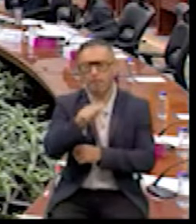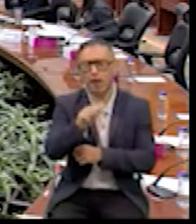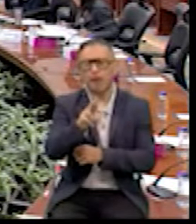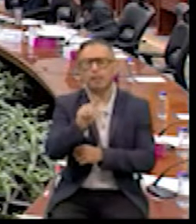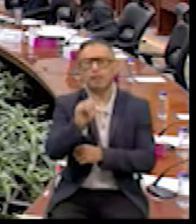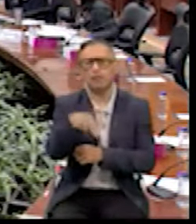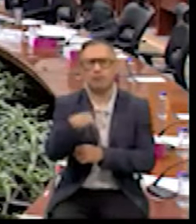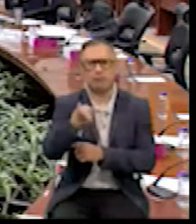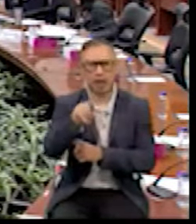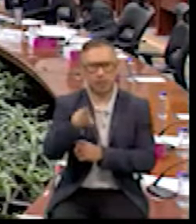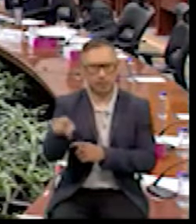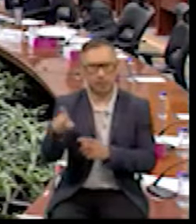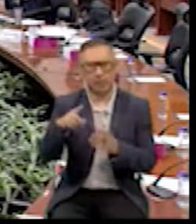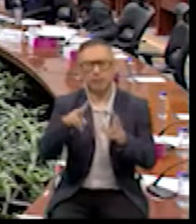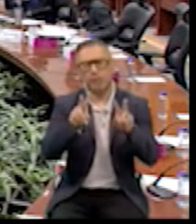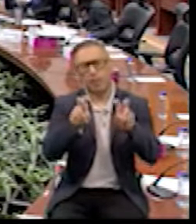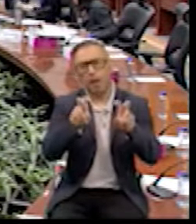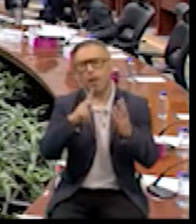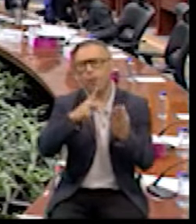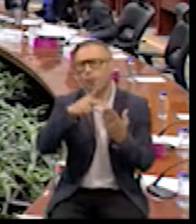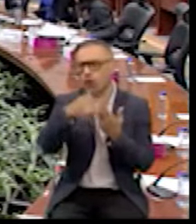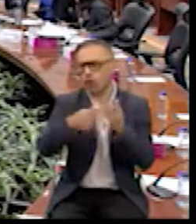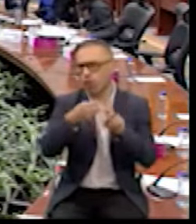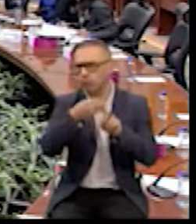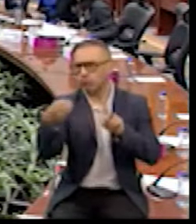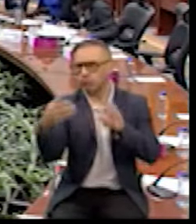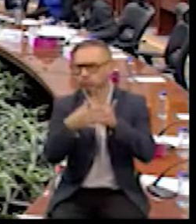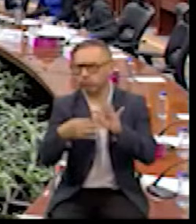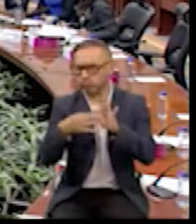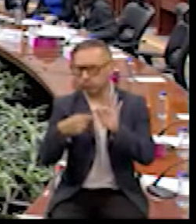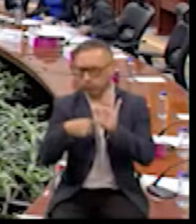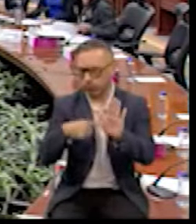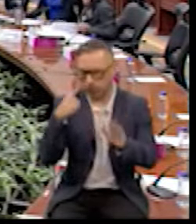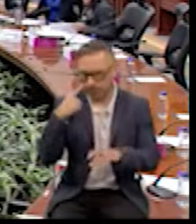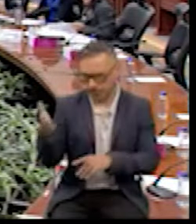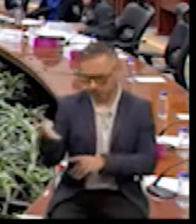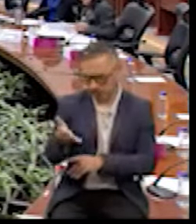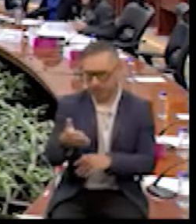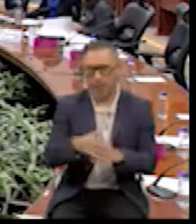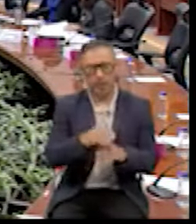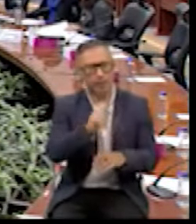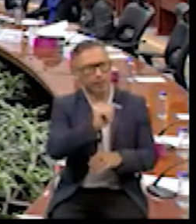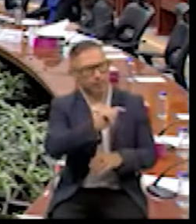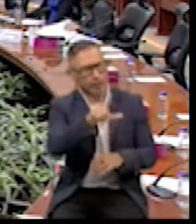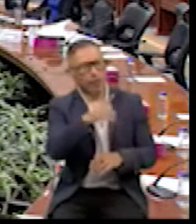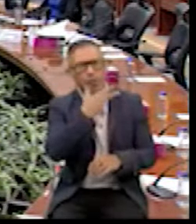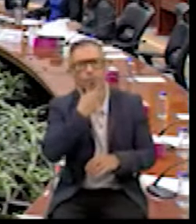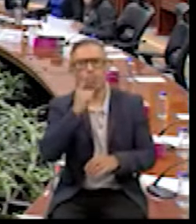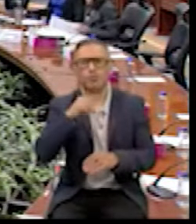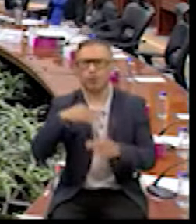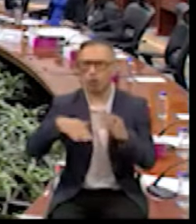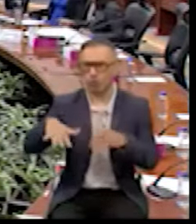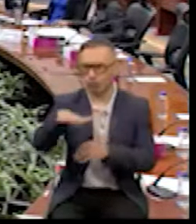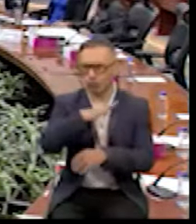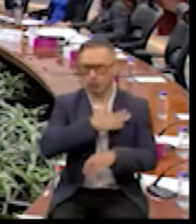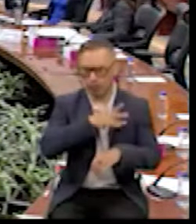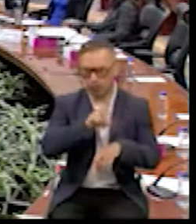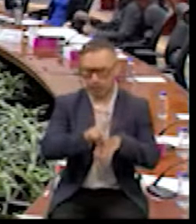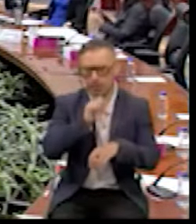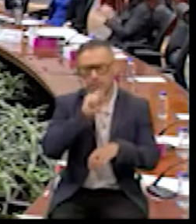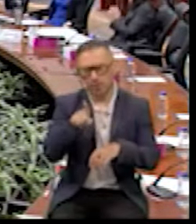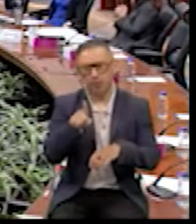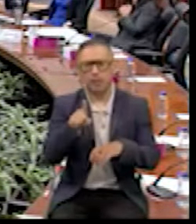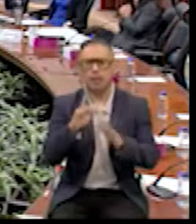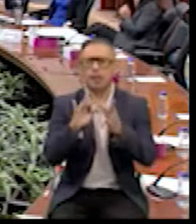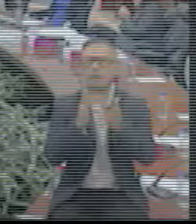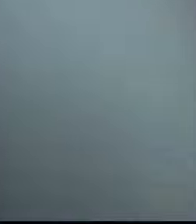que son más cercanos al gobierno que a la oposición. Entonces, ahí hay una contradicción de términos. Y dos, yo no sé si después de los traspiés de Marcelo